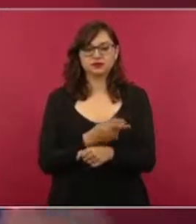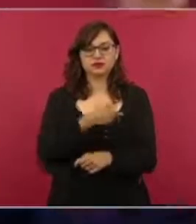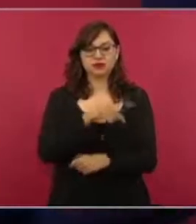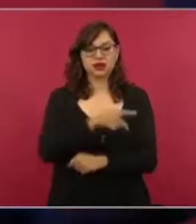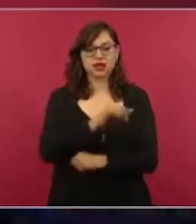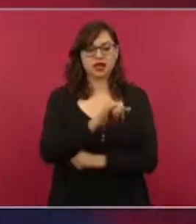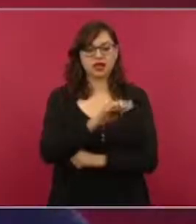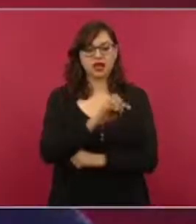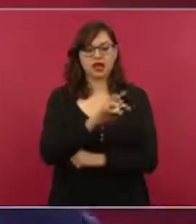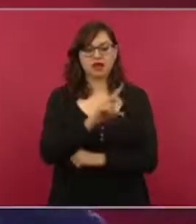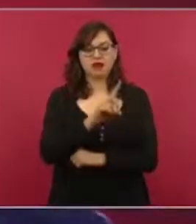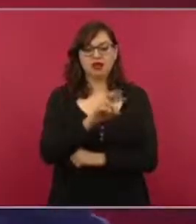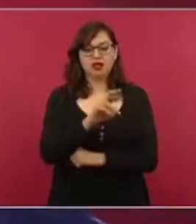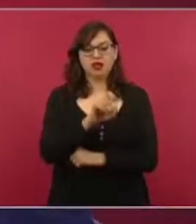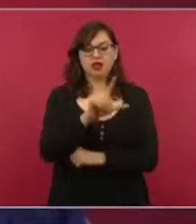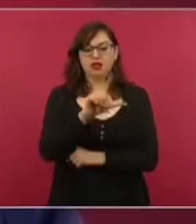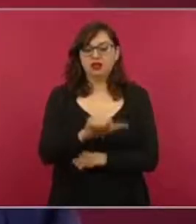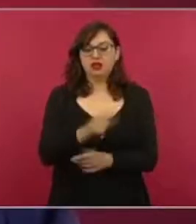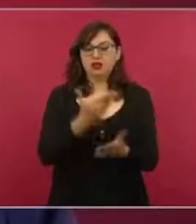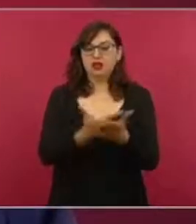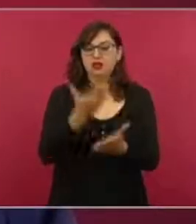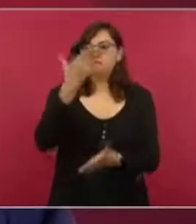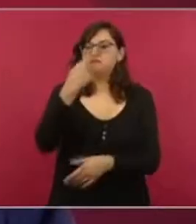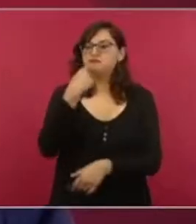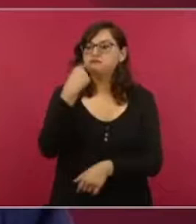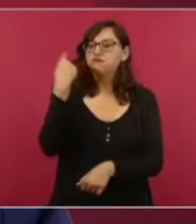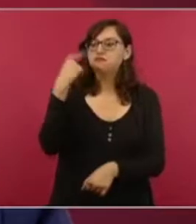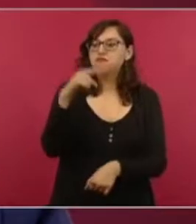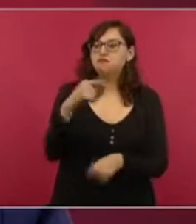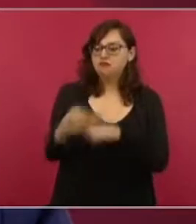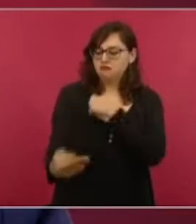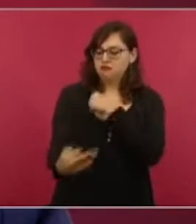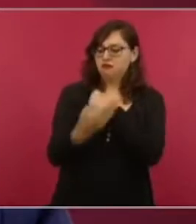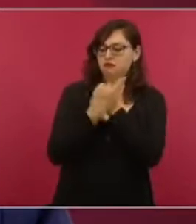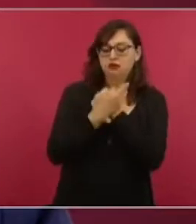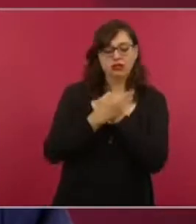Iberdrola y de inmediato se le concede.